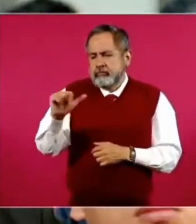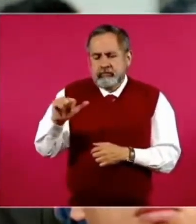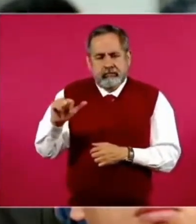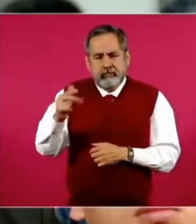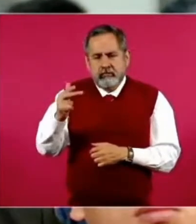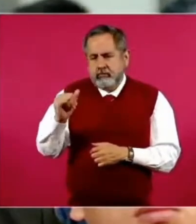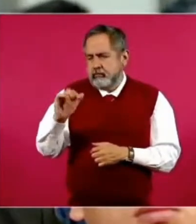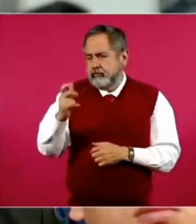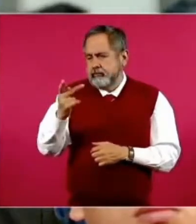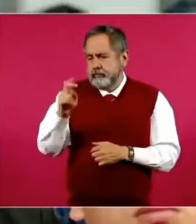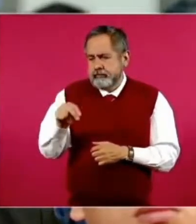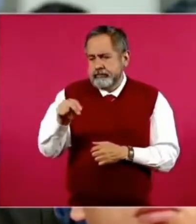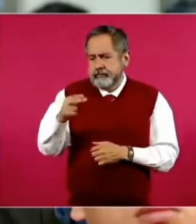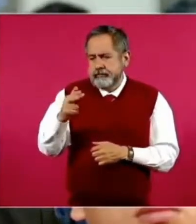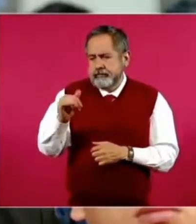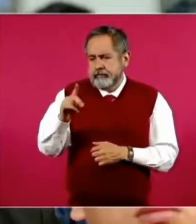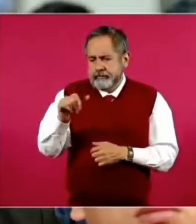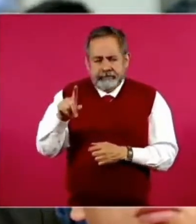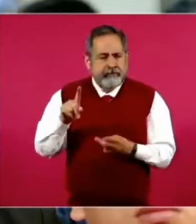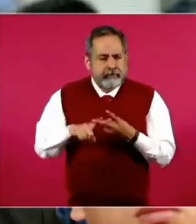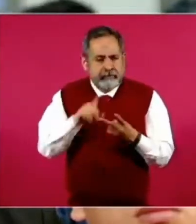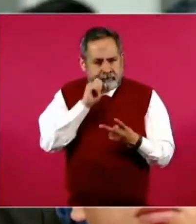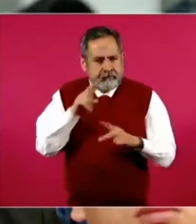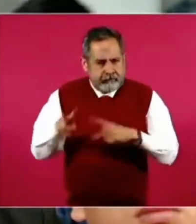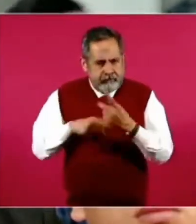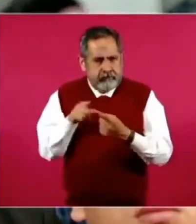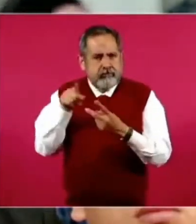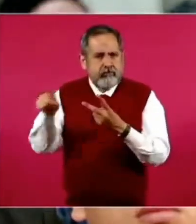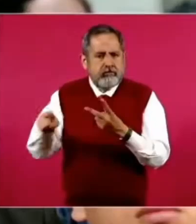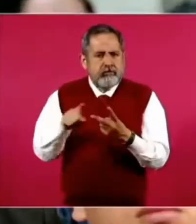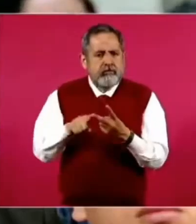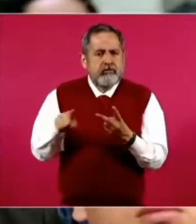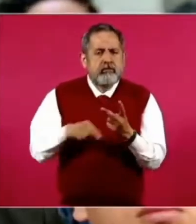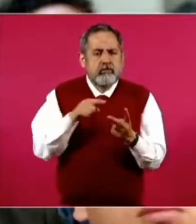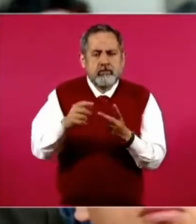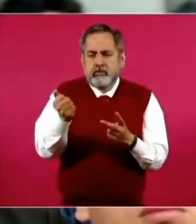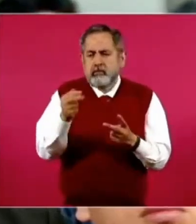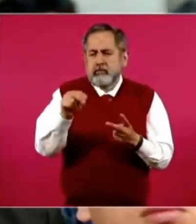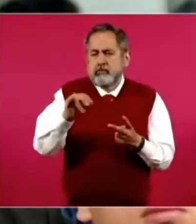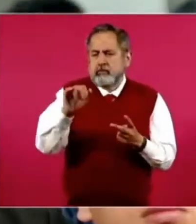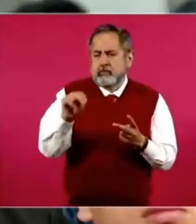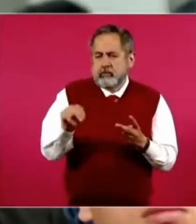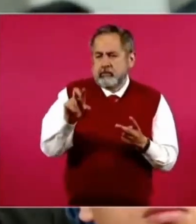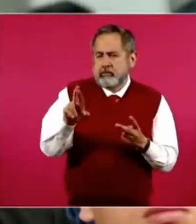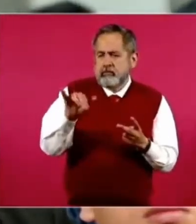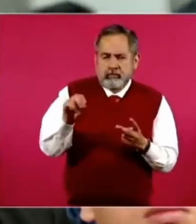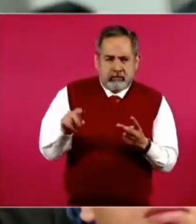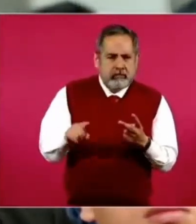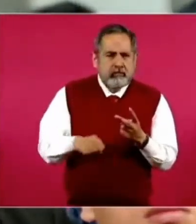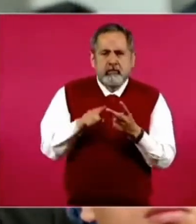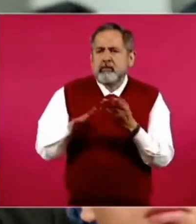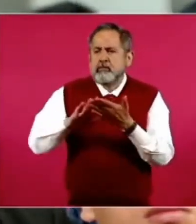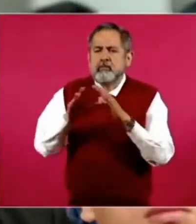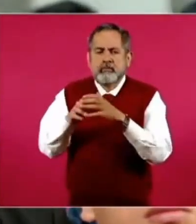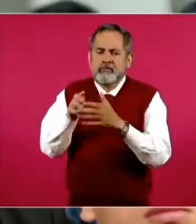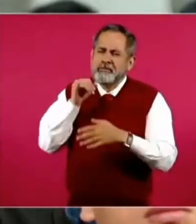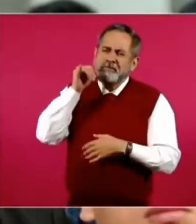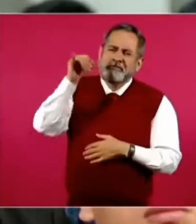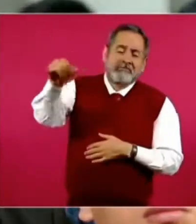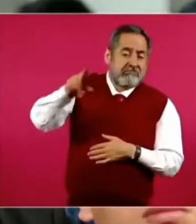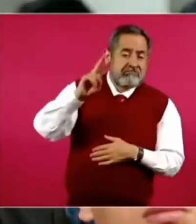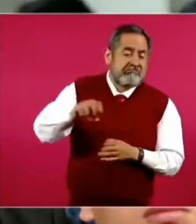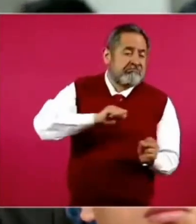Hidalgo, también estuve en el sitio San Juan del Río y pues son comunidades bien